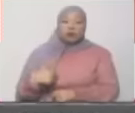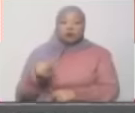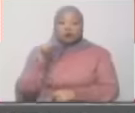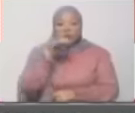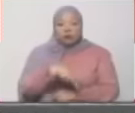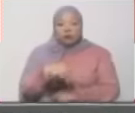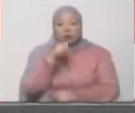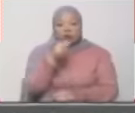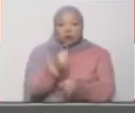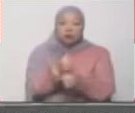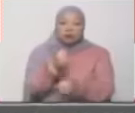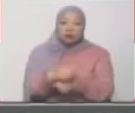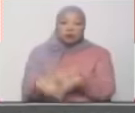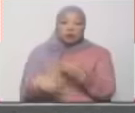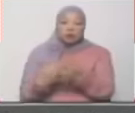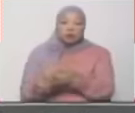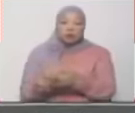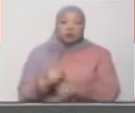¿verdad?